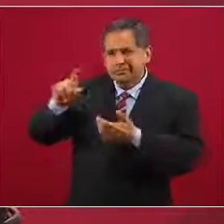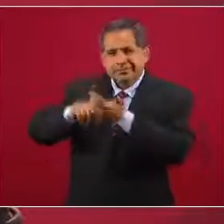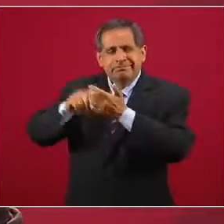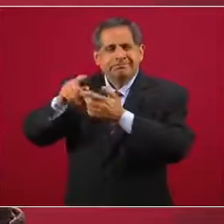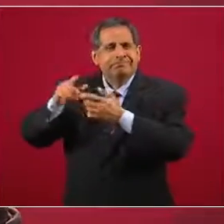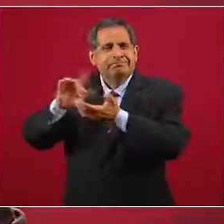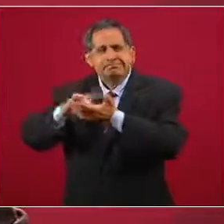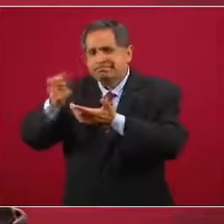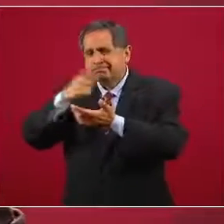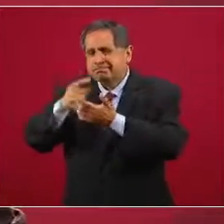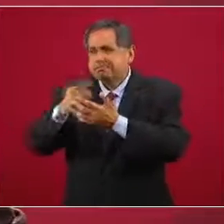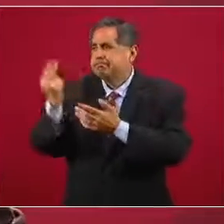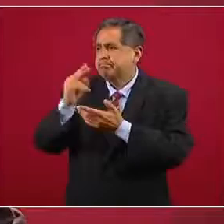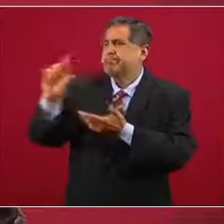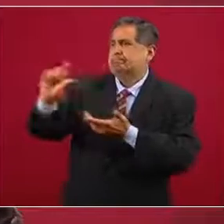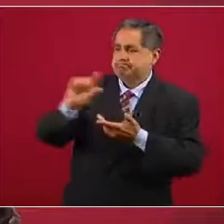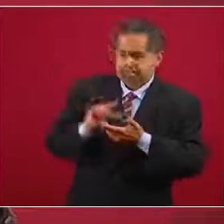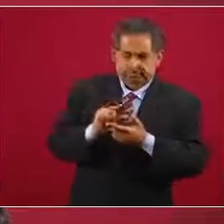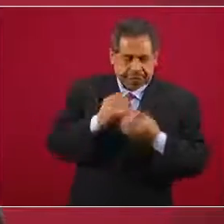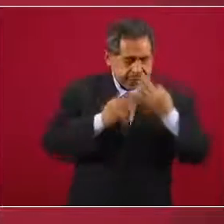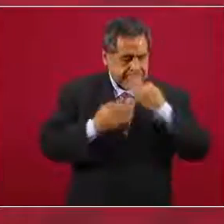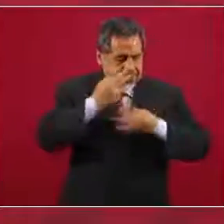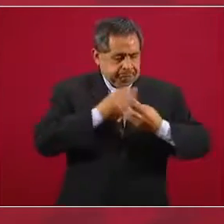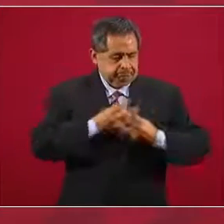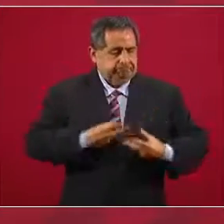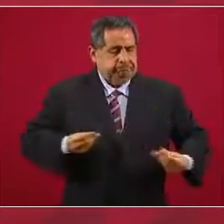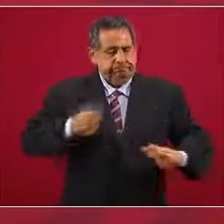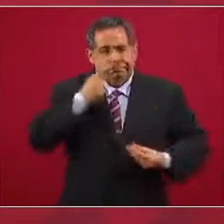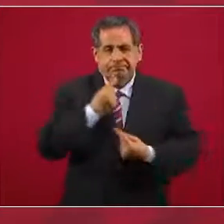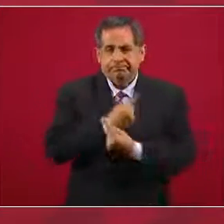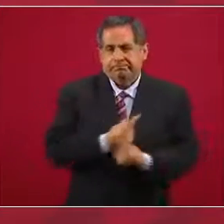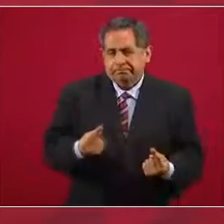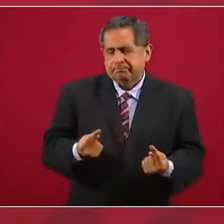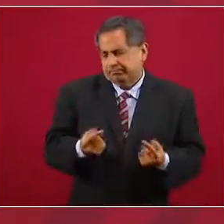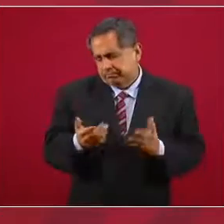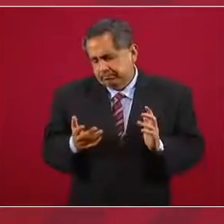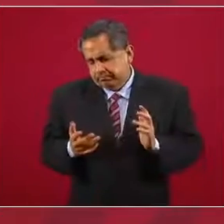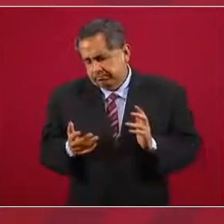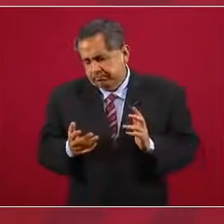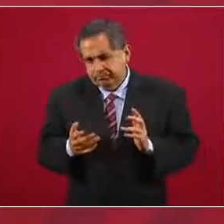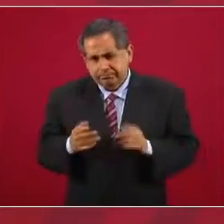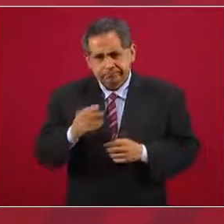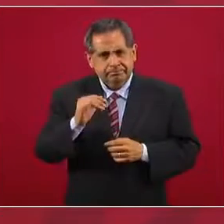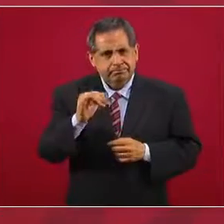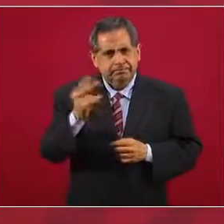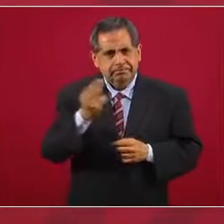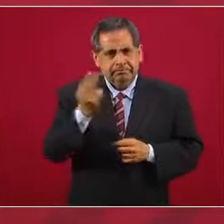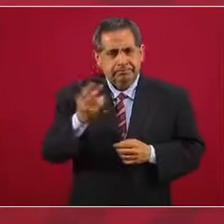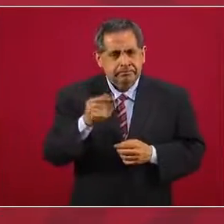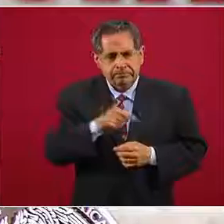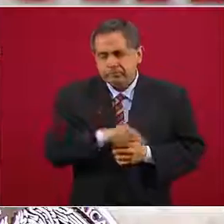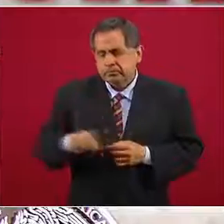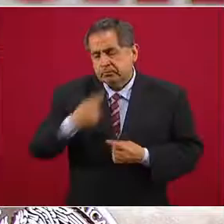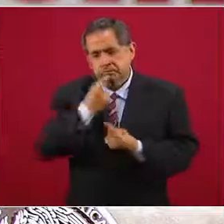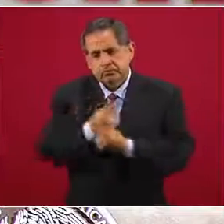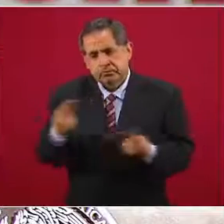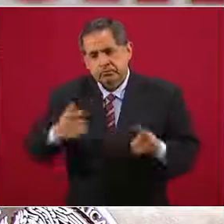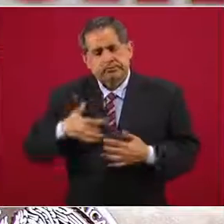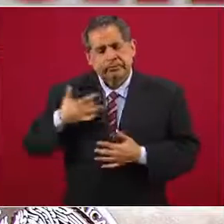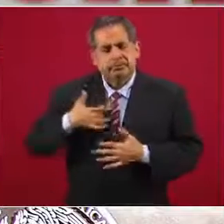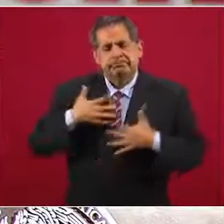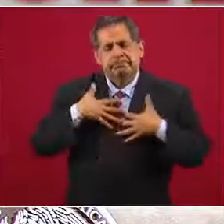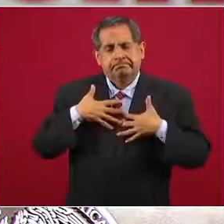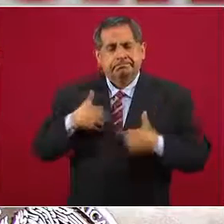los tratamientos y en especial para la leucemia infantil, que la cual sí es mucho más sensible, como para